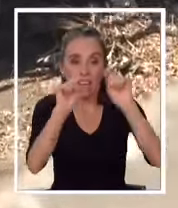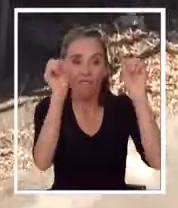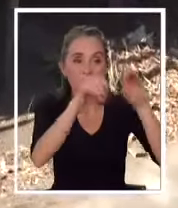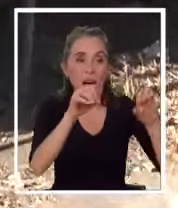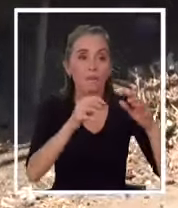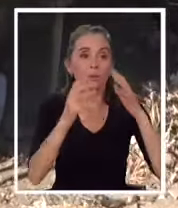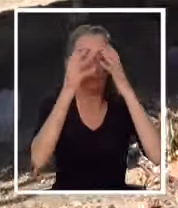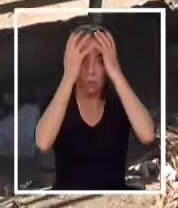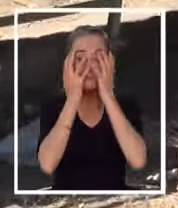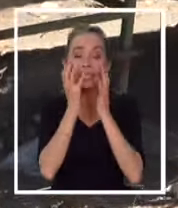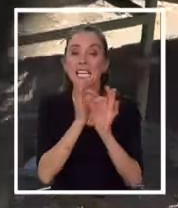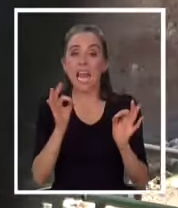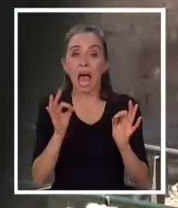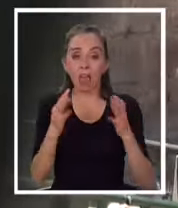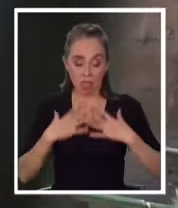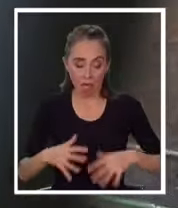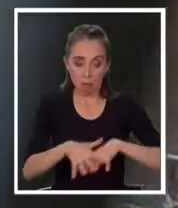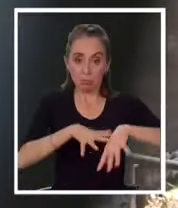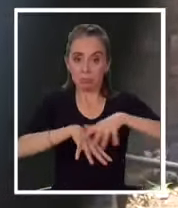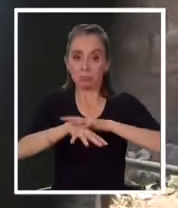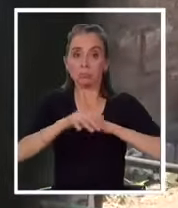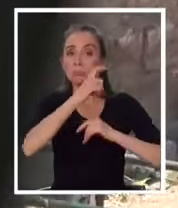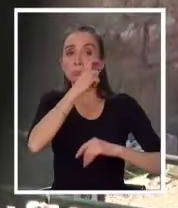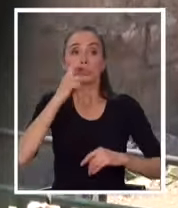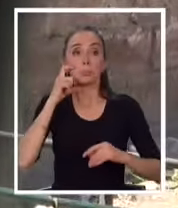sin implementos sanitarios mínimos.